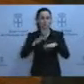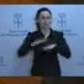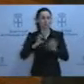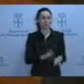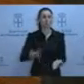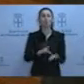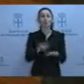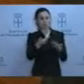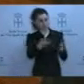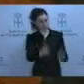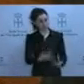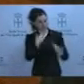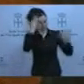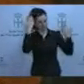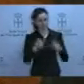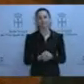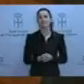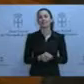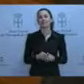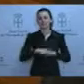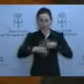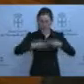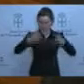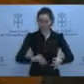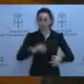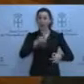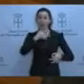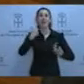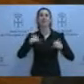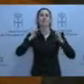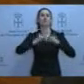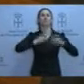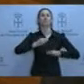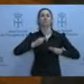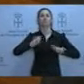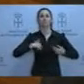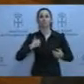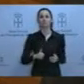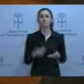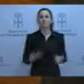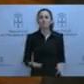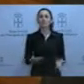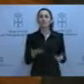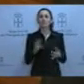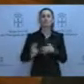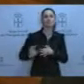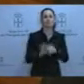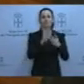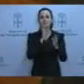su señoría y que yo le agradezco, pero lo vamos a hacer, lo estamos haciendo. Y asimismo, también en relación con